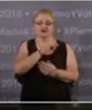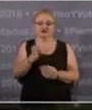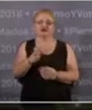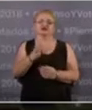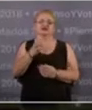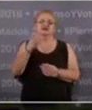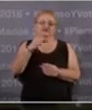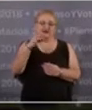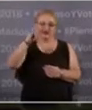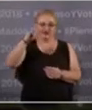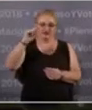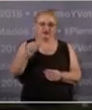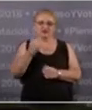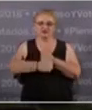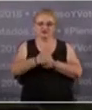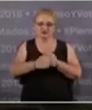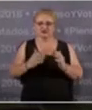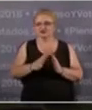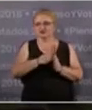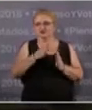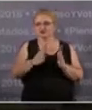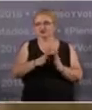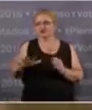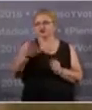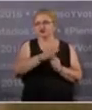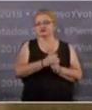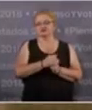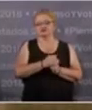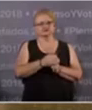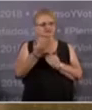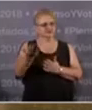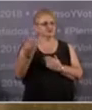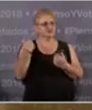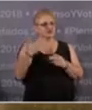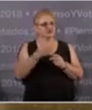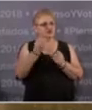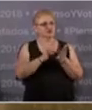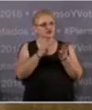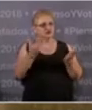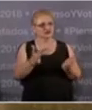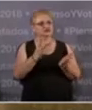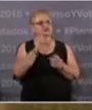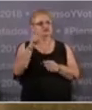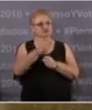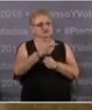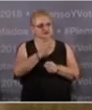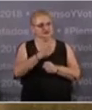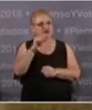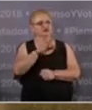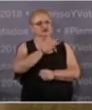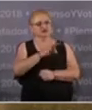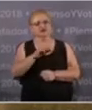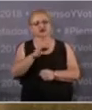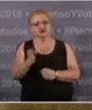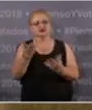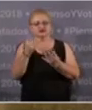Así que sin más, los dejo con usted, maestra. Adelante. Muchas gracias, Humberto. Agradezco la invitación y la posibilidad de entablar